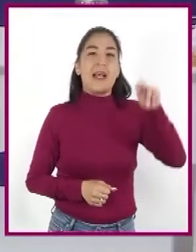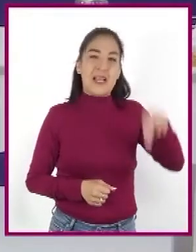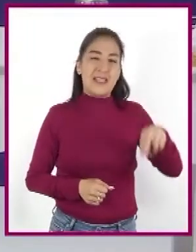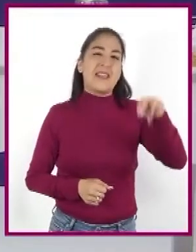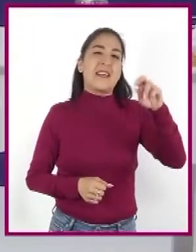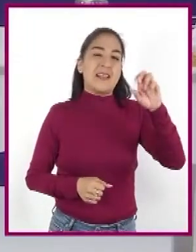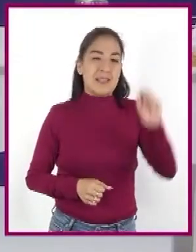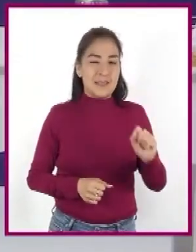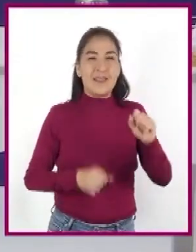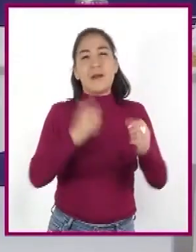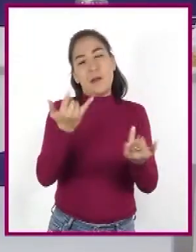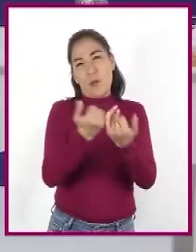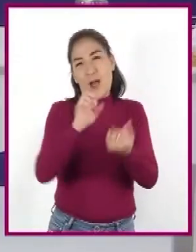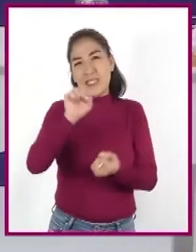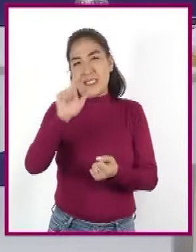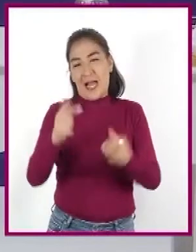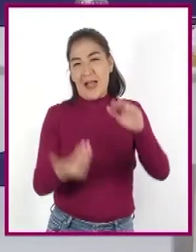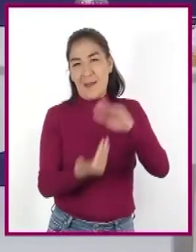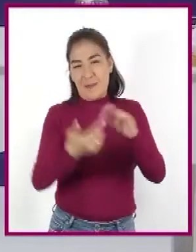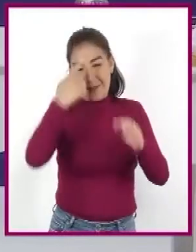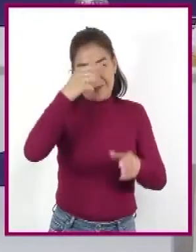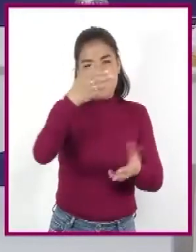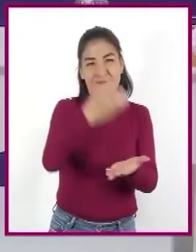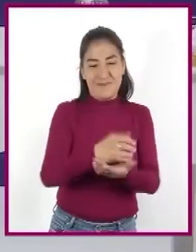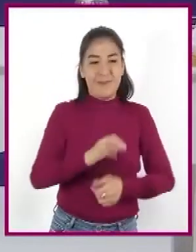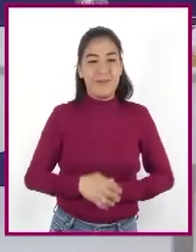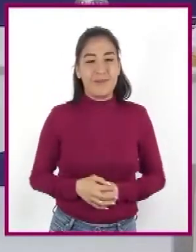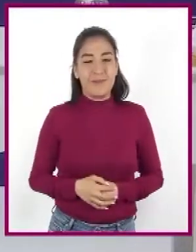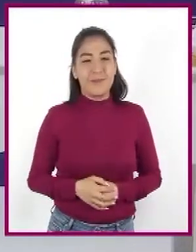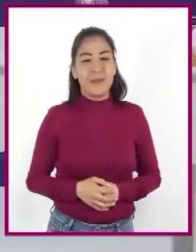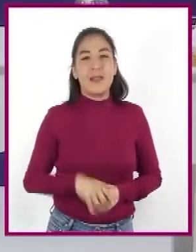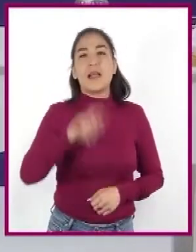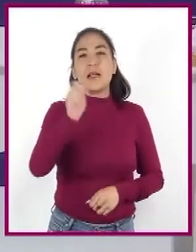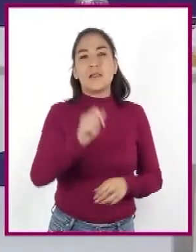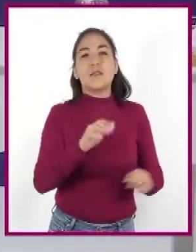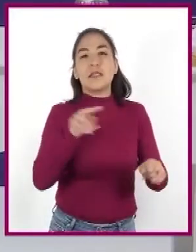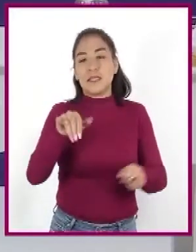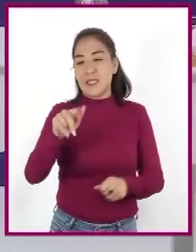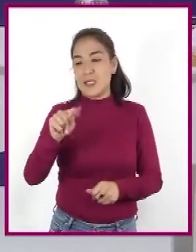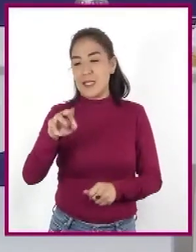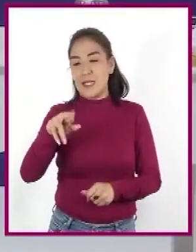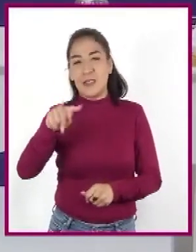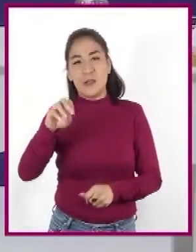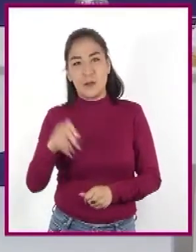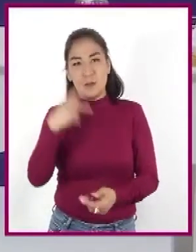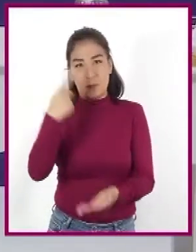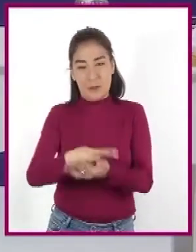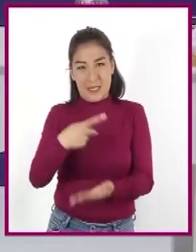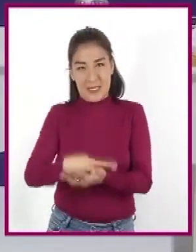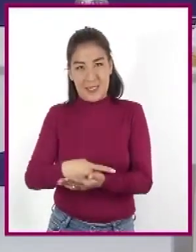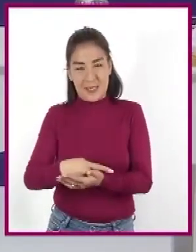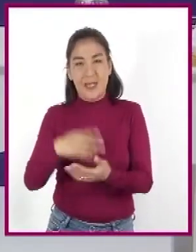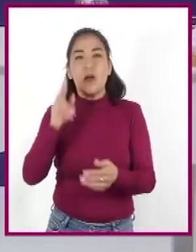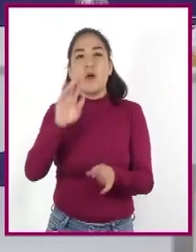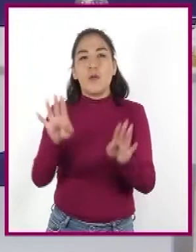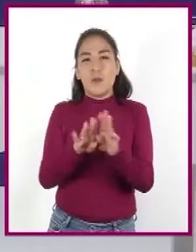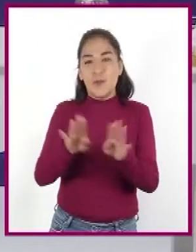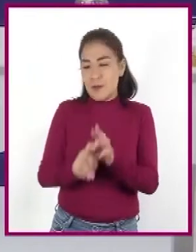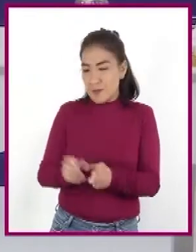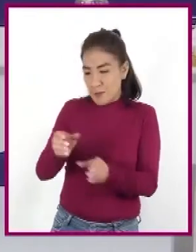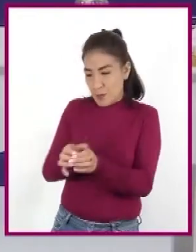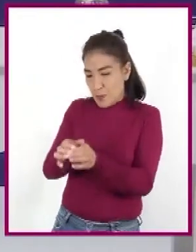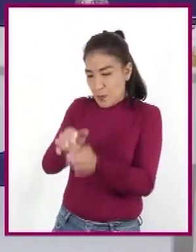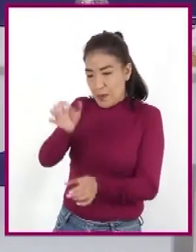mesa. Agregaremos un poco de la disolución de nitrato de plata en un tubo de ensayo y después